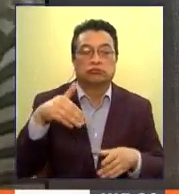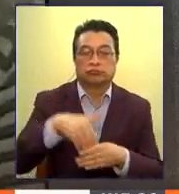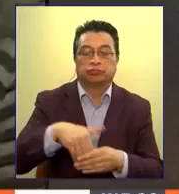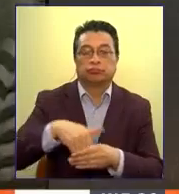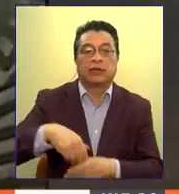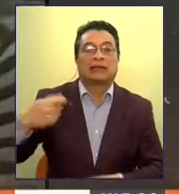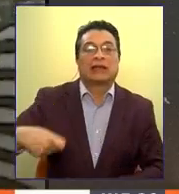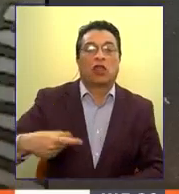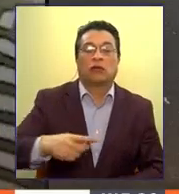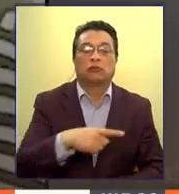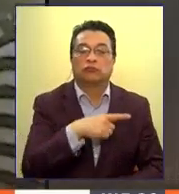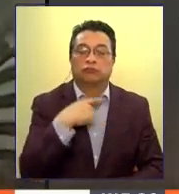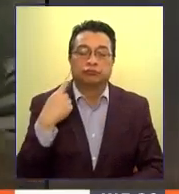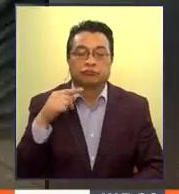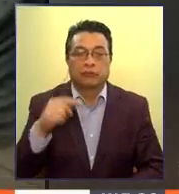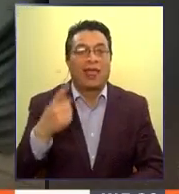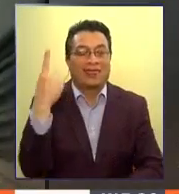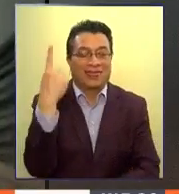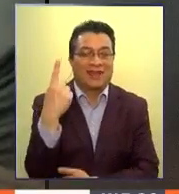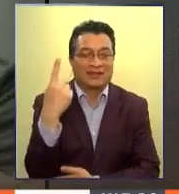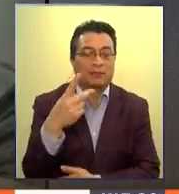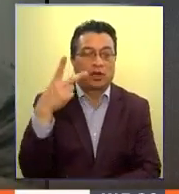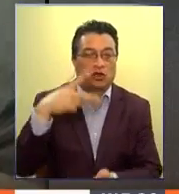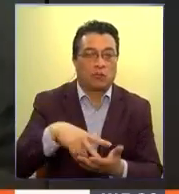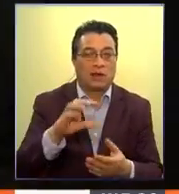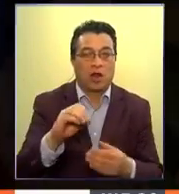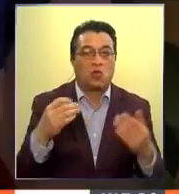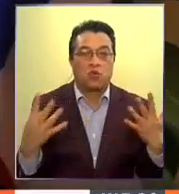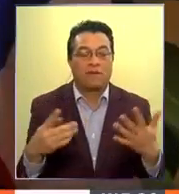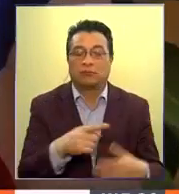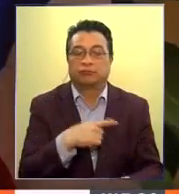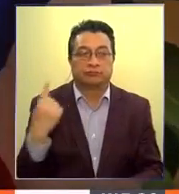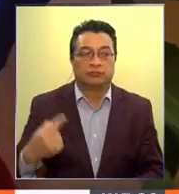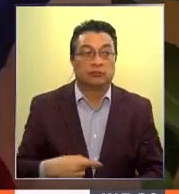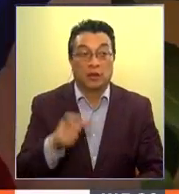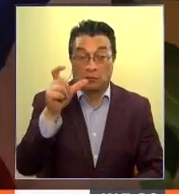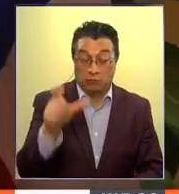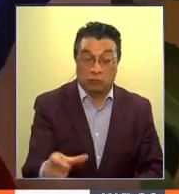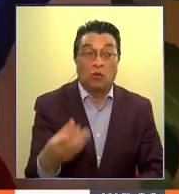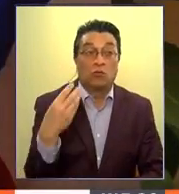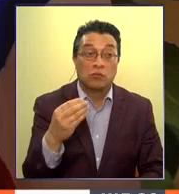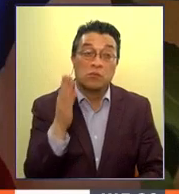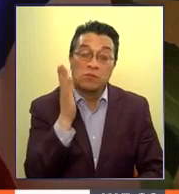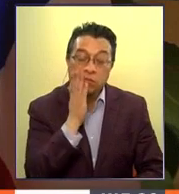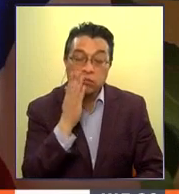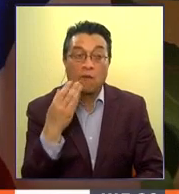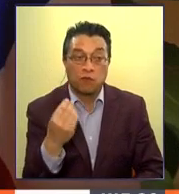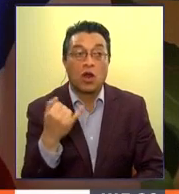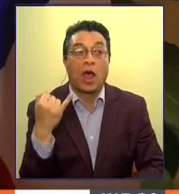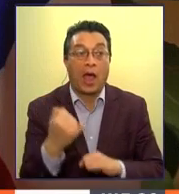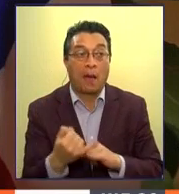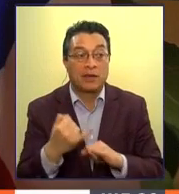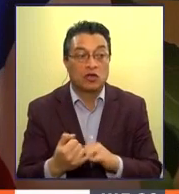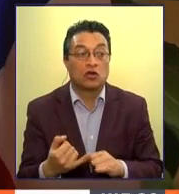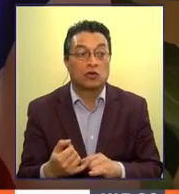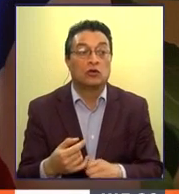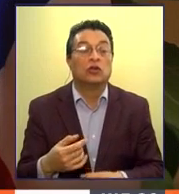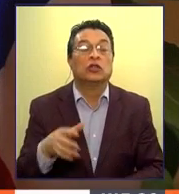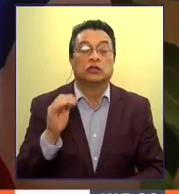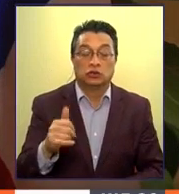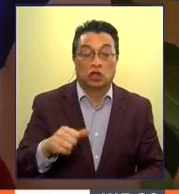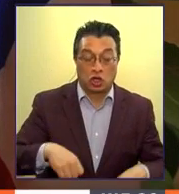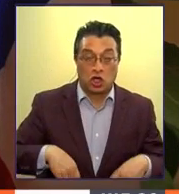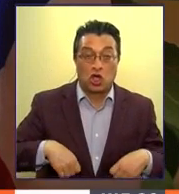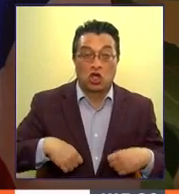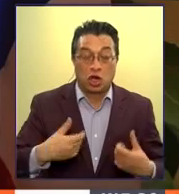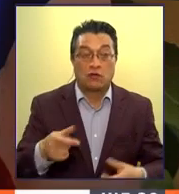senador en las parlamentarias de diciembre del 2009. Una gran persona, un buen amigo, un joven